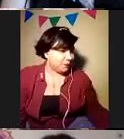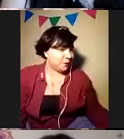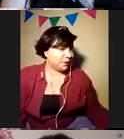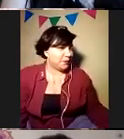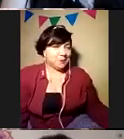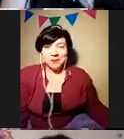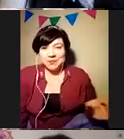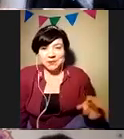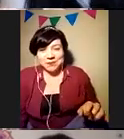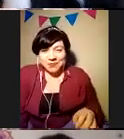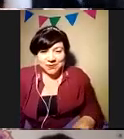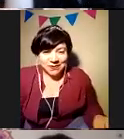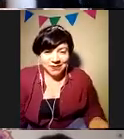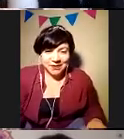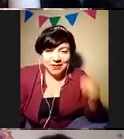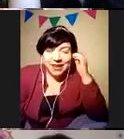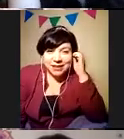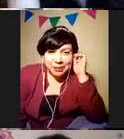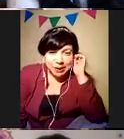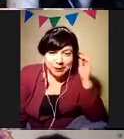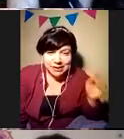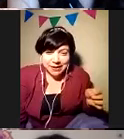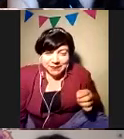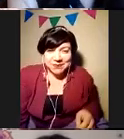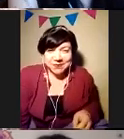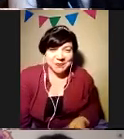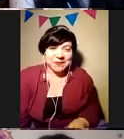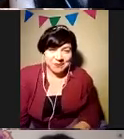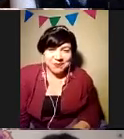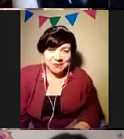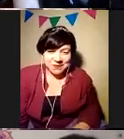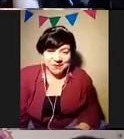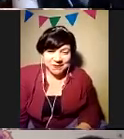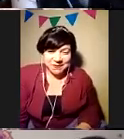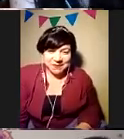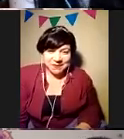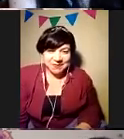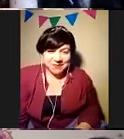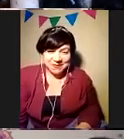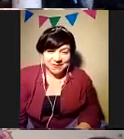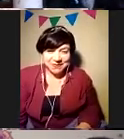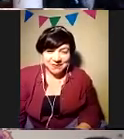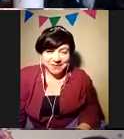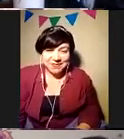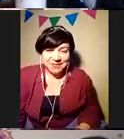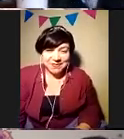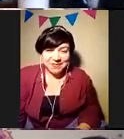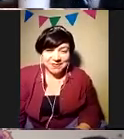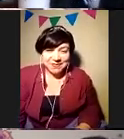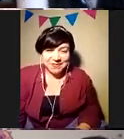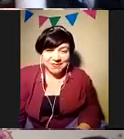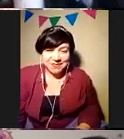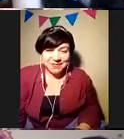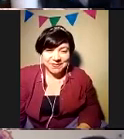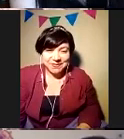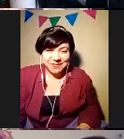Margaret, muy bien, ¿y tú? Bien, ¿Ya lista para gracias. empezar? Y hoy día además tenemos una sorpresita,